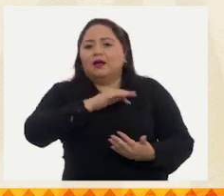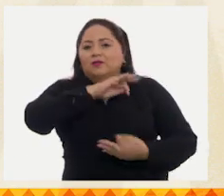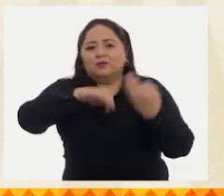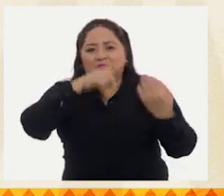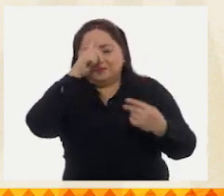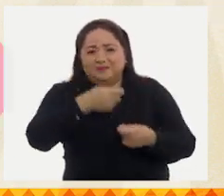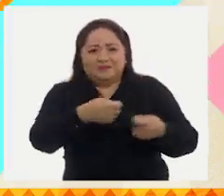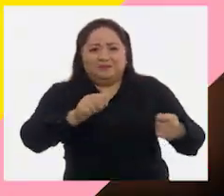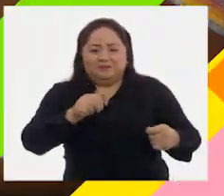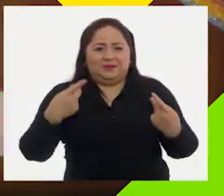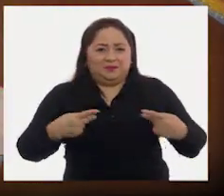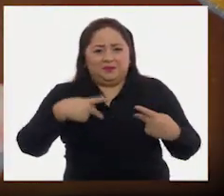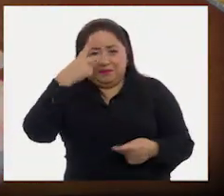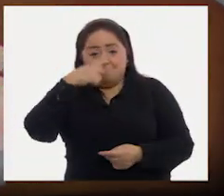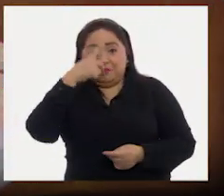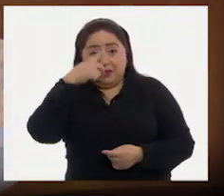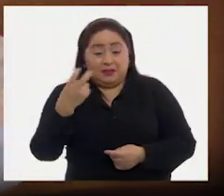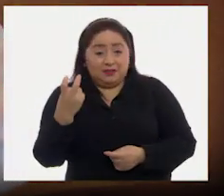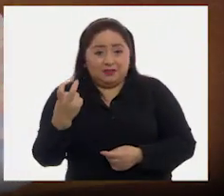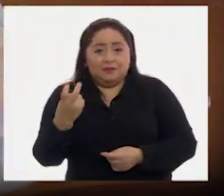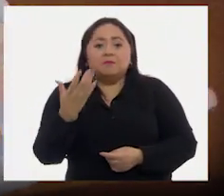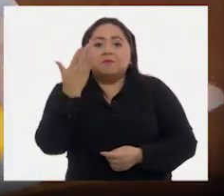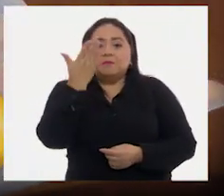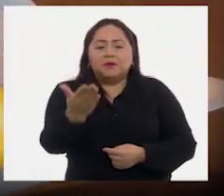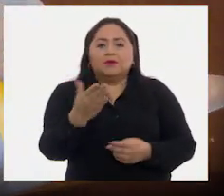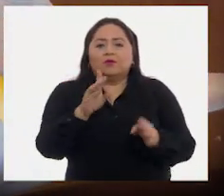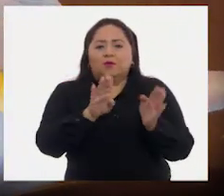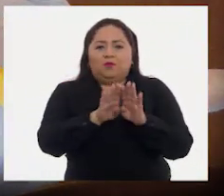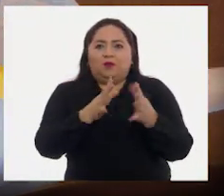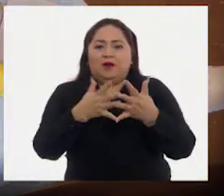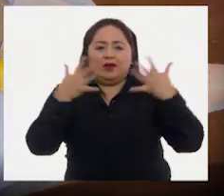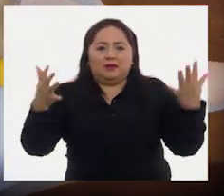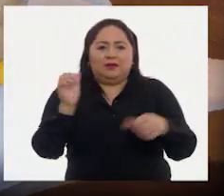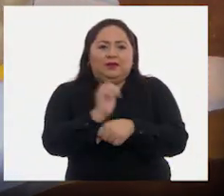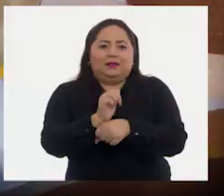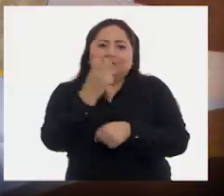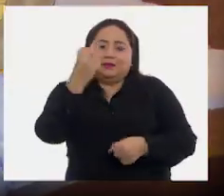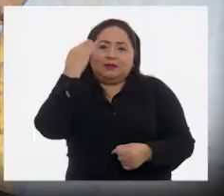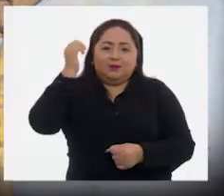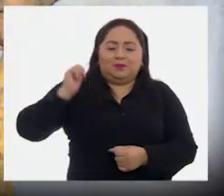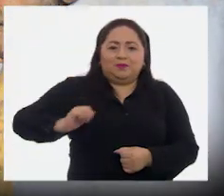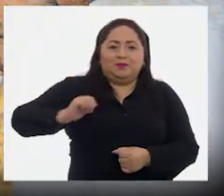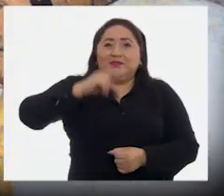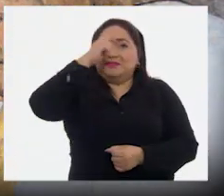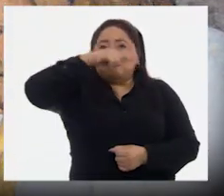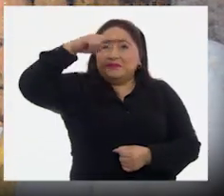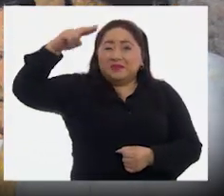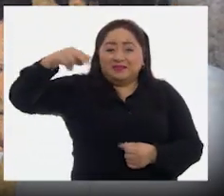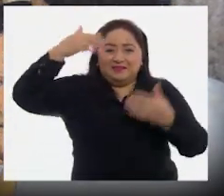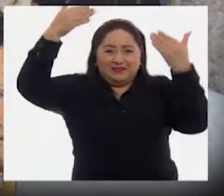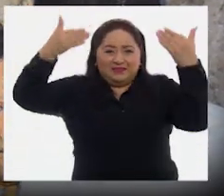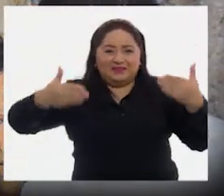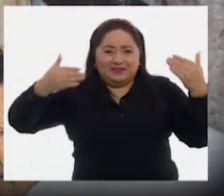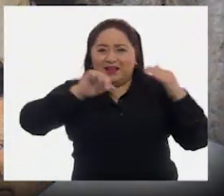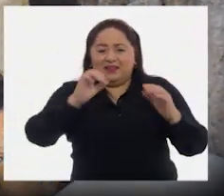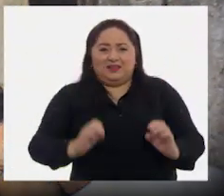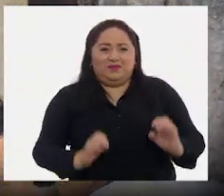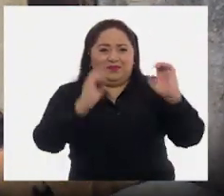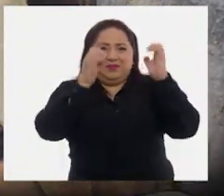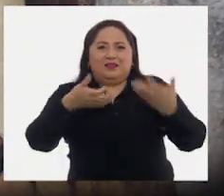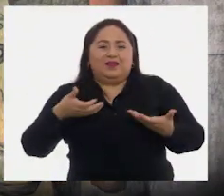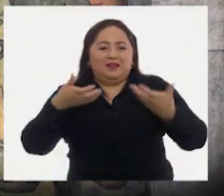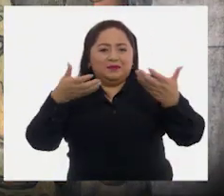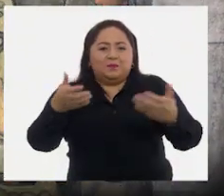los mexicanos. Para eso, se pidió a los grandes artistas de la época que pintaran las paredes de los edificios